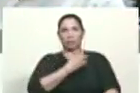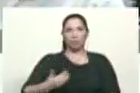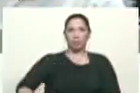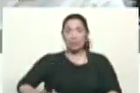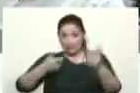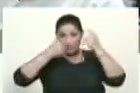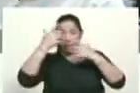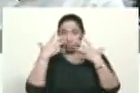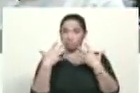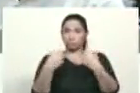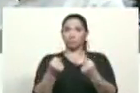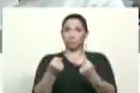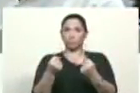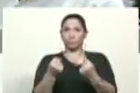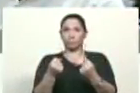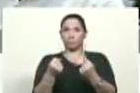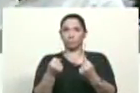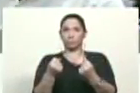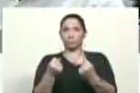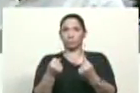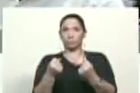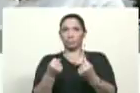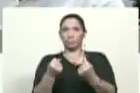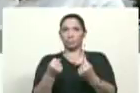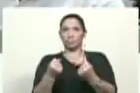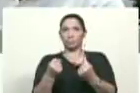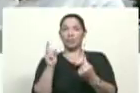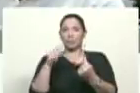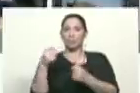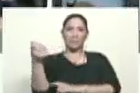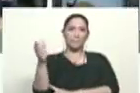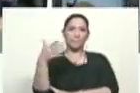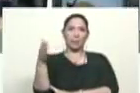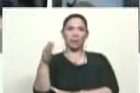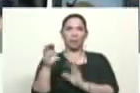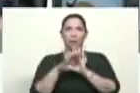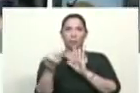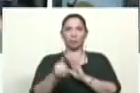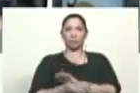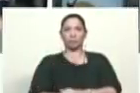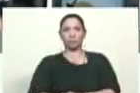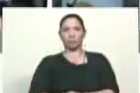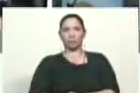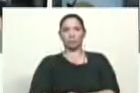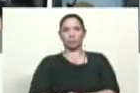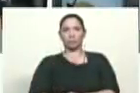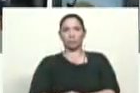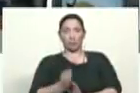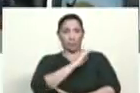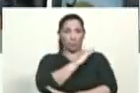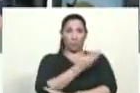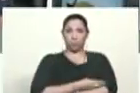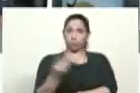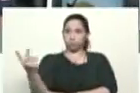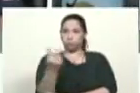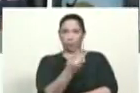entendió muy bien en ese momento, además él venía con la bandera de la constituyente, que esos poderes